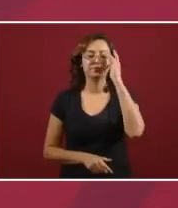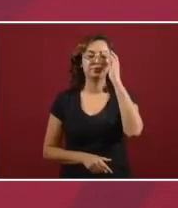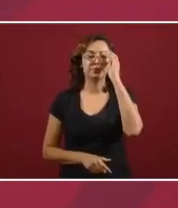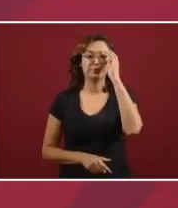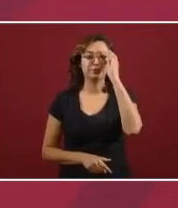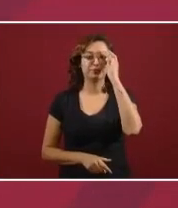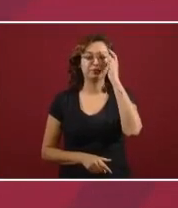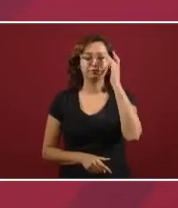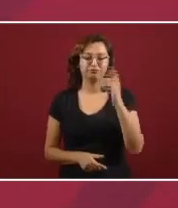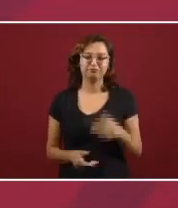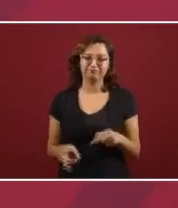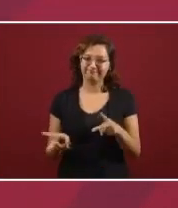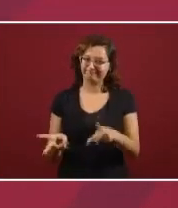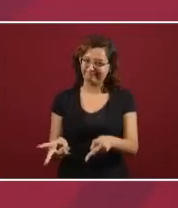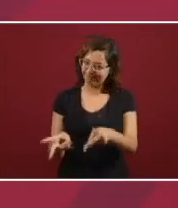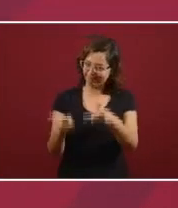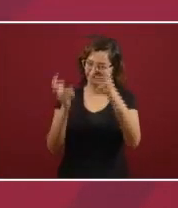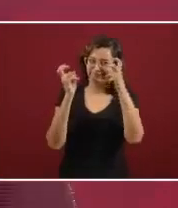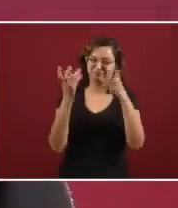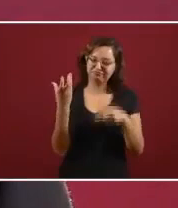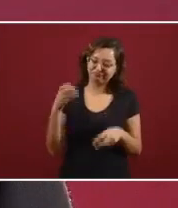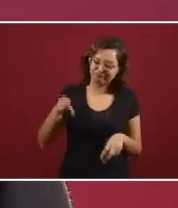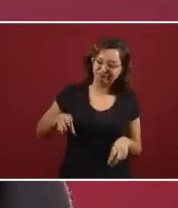el gran atraco.